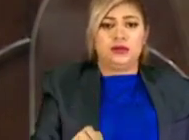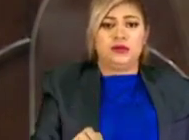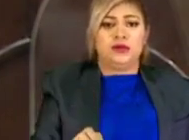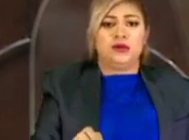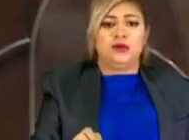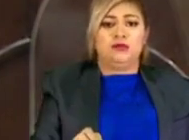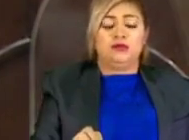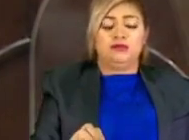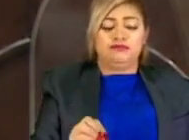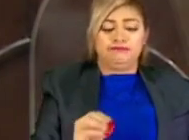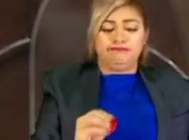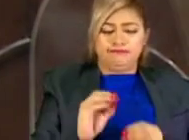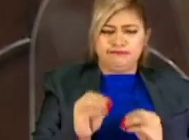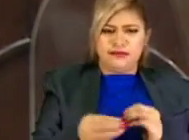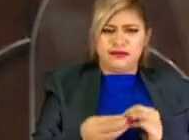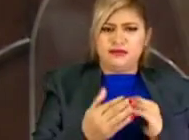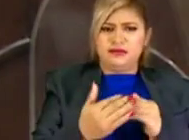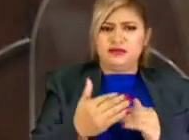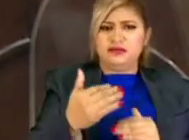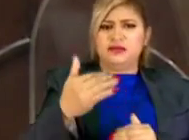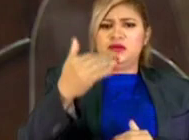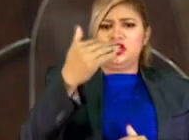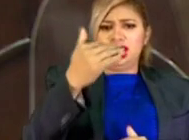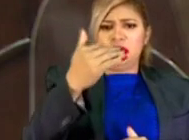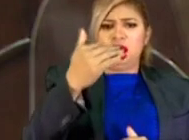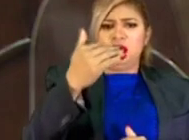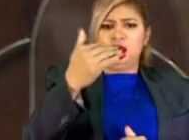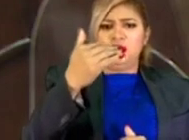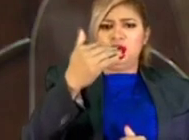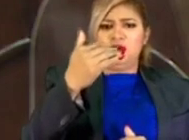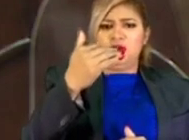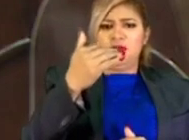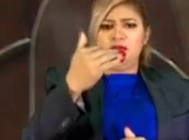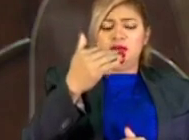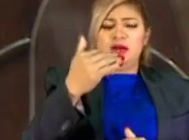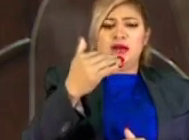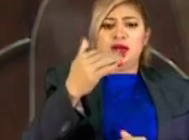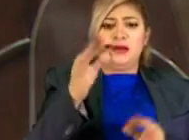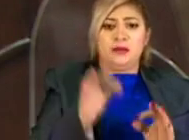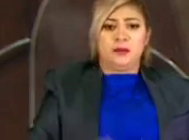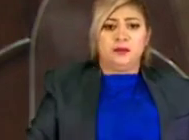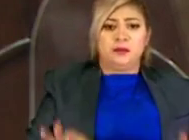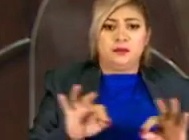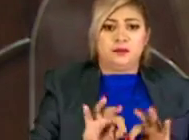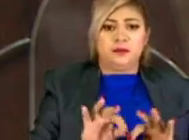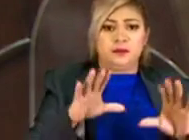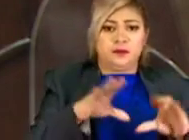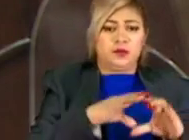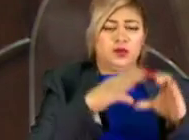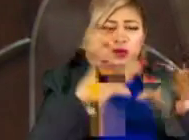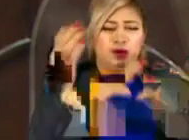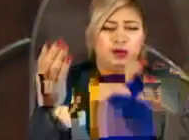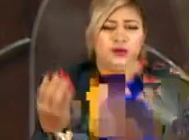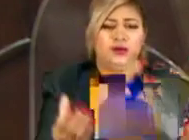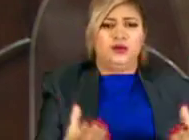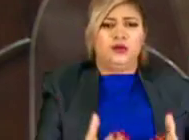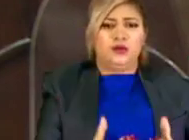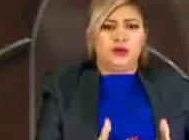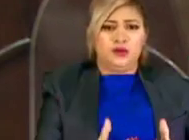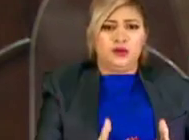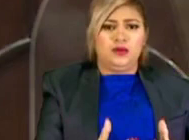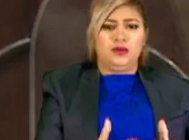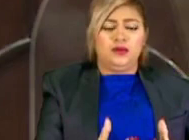liderando el crecimiento en la región y uno de los más altos a nivel mundial, el cual supera